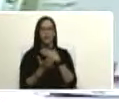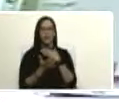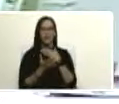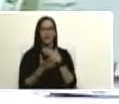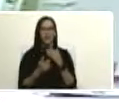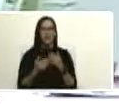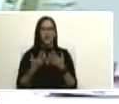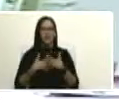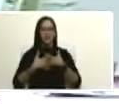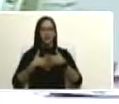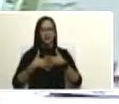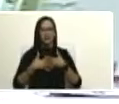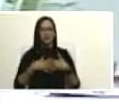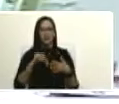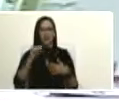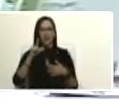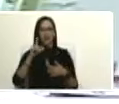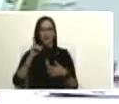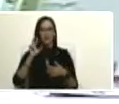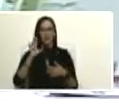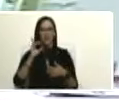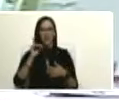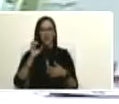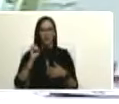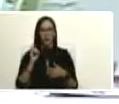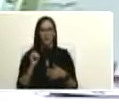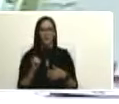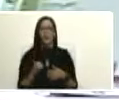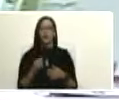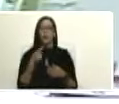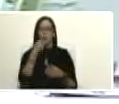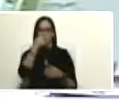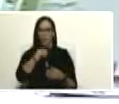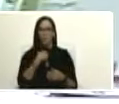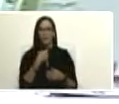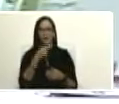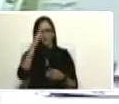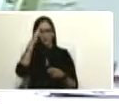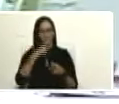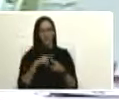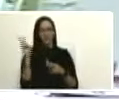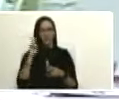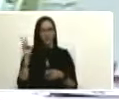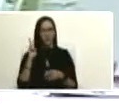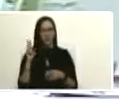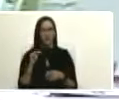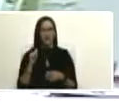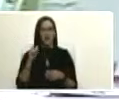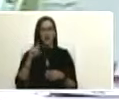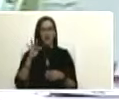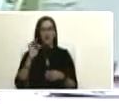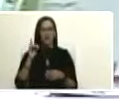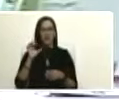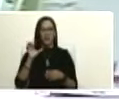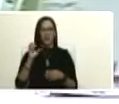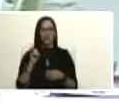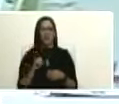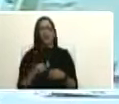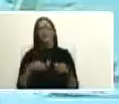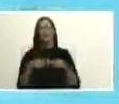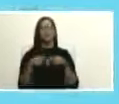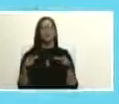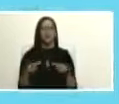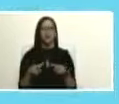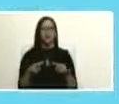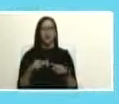Industrial Alfredo Maneiro, que lleva ese nombre de un gran hombre de Venezuela, Alfredo Maneiro, en el sector